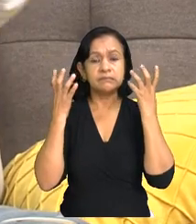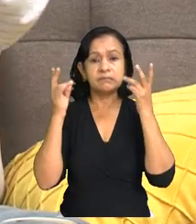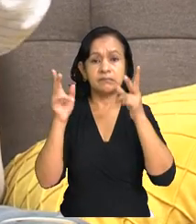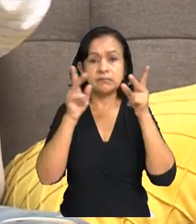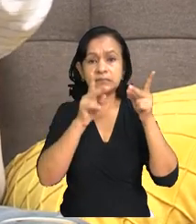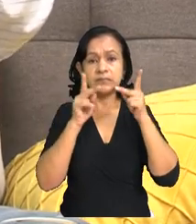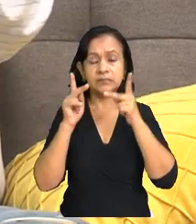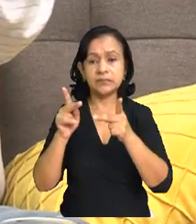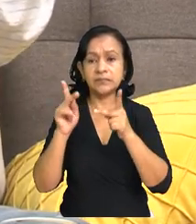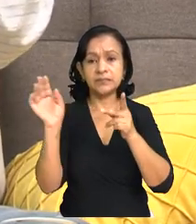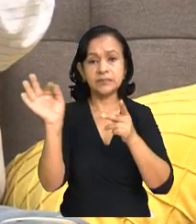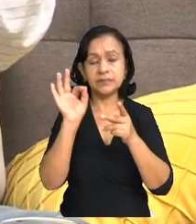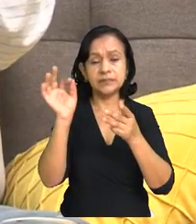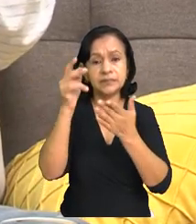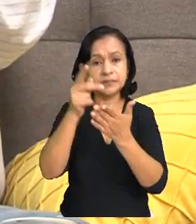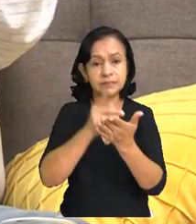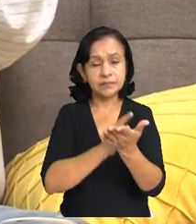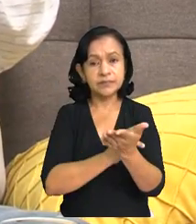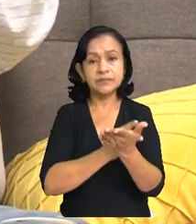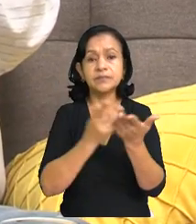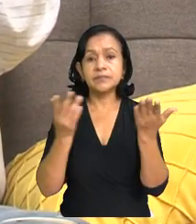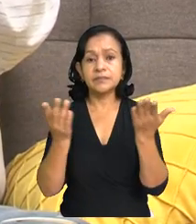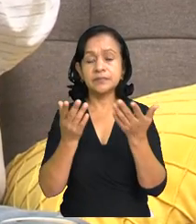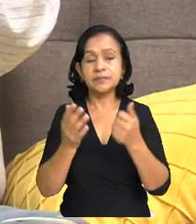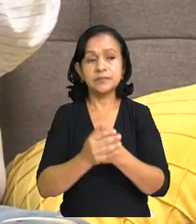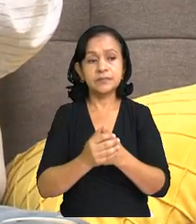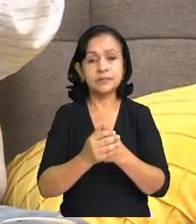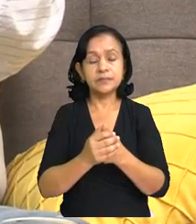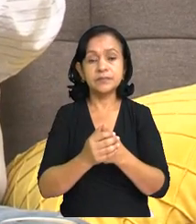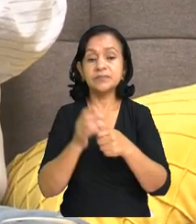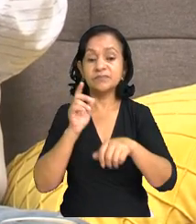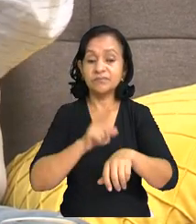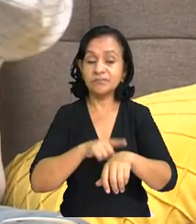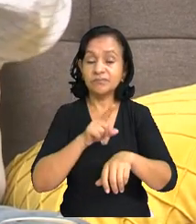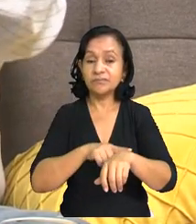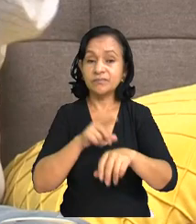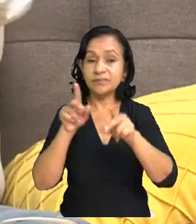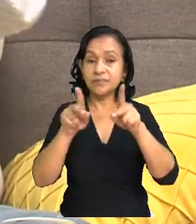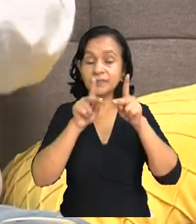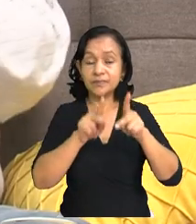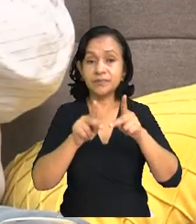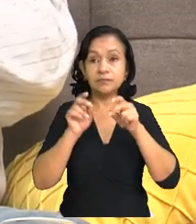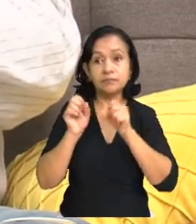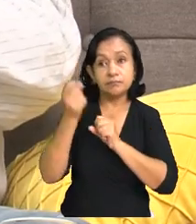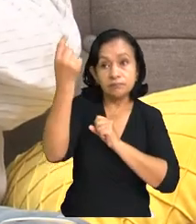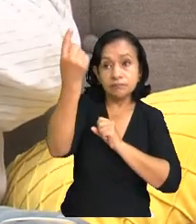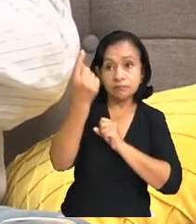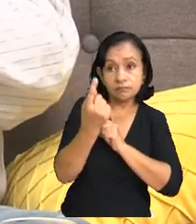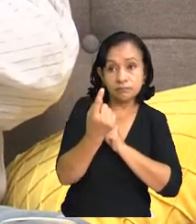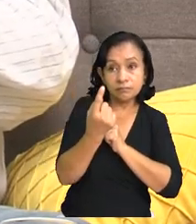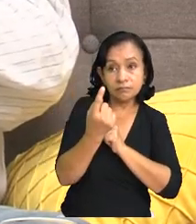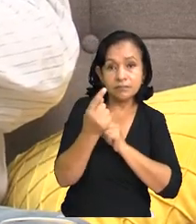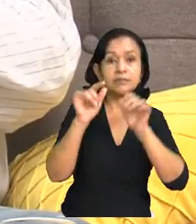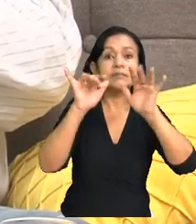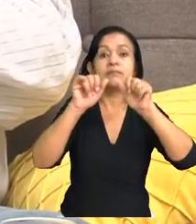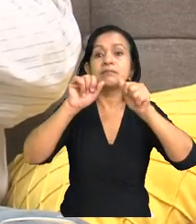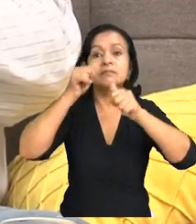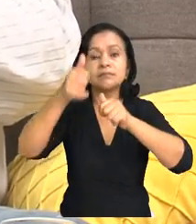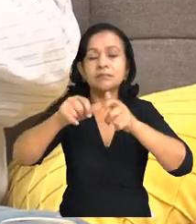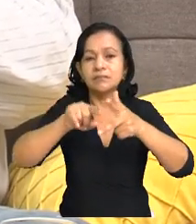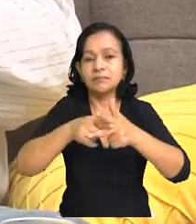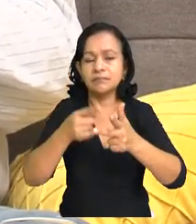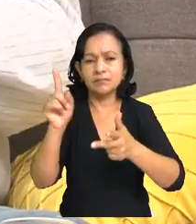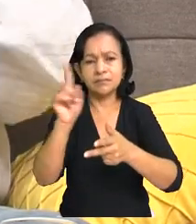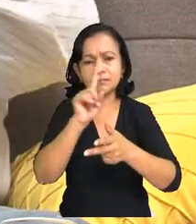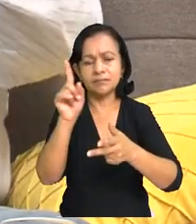llegando para la formulación del proyecto. Ok, claro. Eso demora tiempo y la gente cuando mira un ingeniero cree que la obra está comenzando al día siguiente, ¿no?